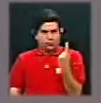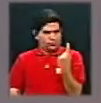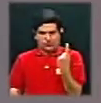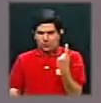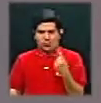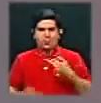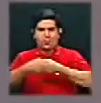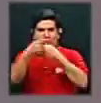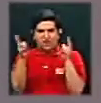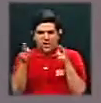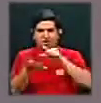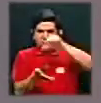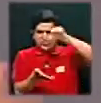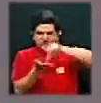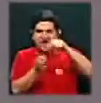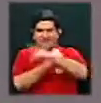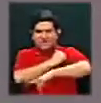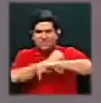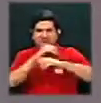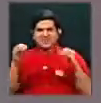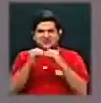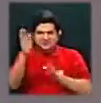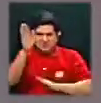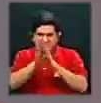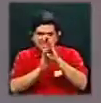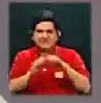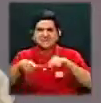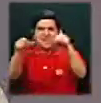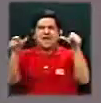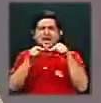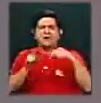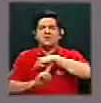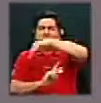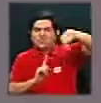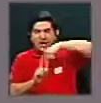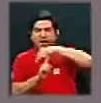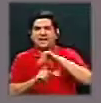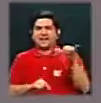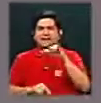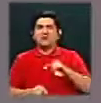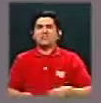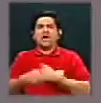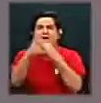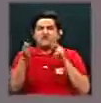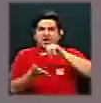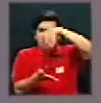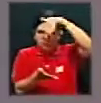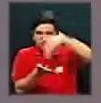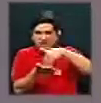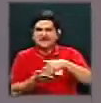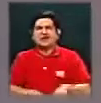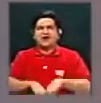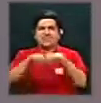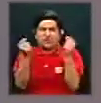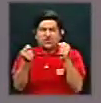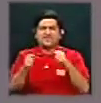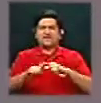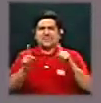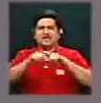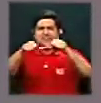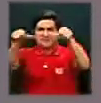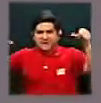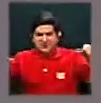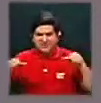de que la región central del país es más desarrollada que las regiones periféricas, sino que la misma región central está fracturada entre centros y periferias,